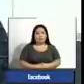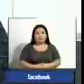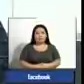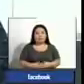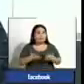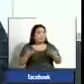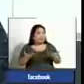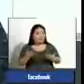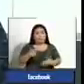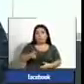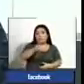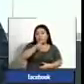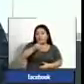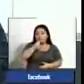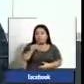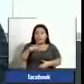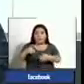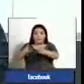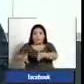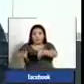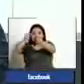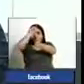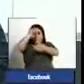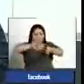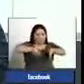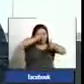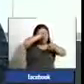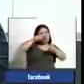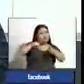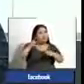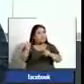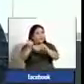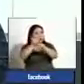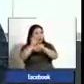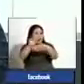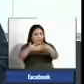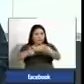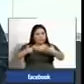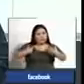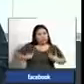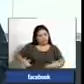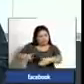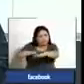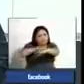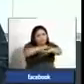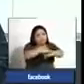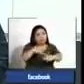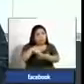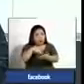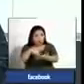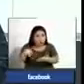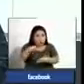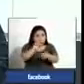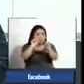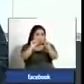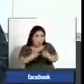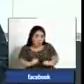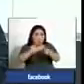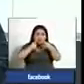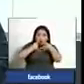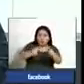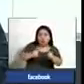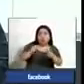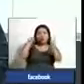Y en más noticias les contamos que instituciones que velan por los derechos humanos hacen un llamado a la población a denunciar casos de violencia